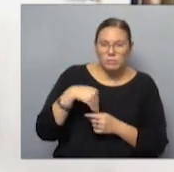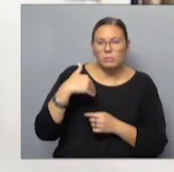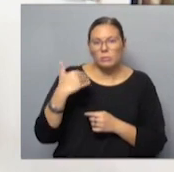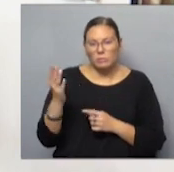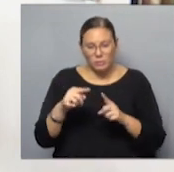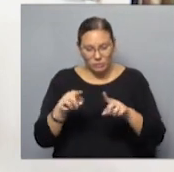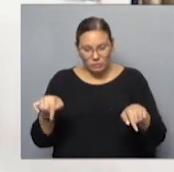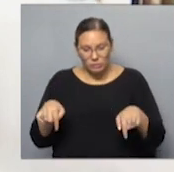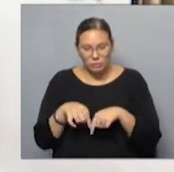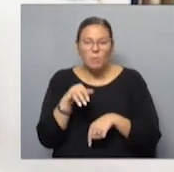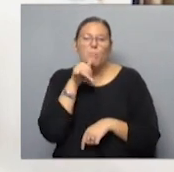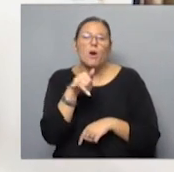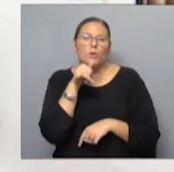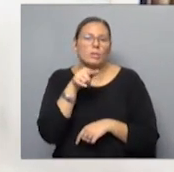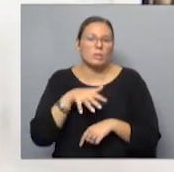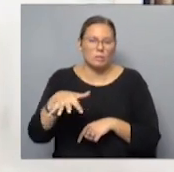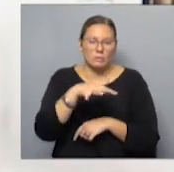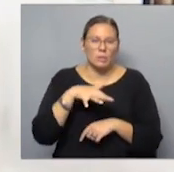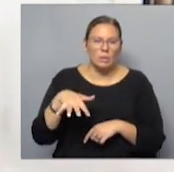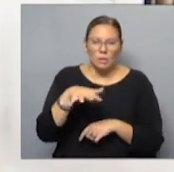bueno, vamos a tratar un poco de contar eso.